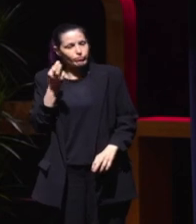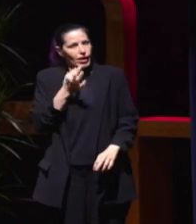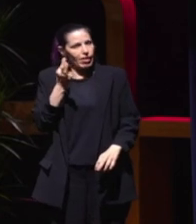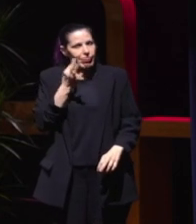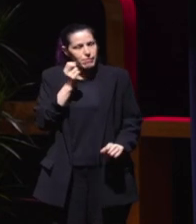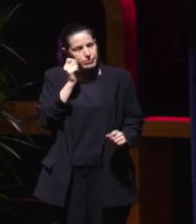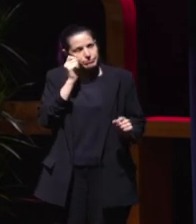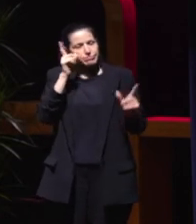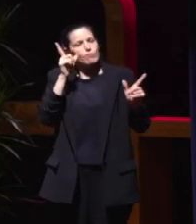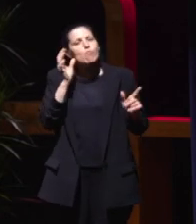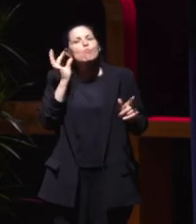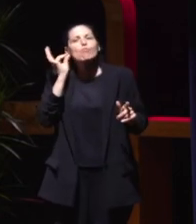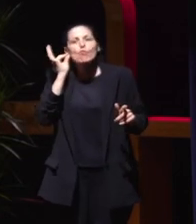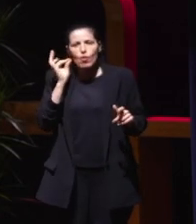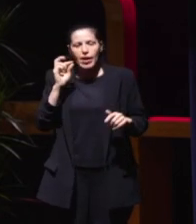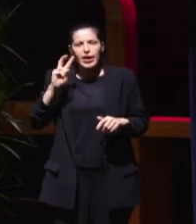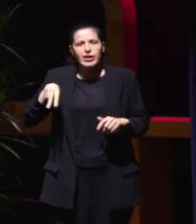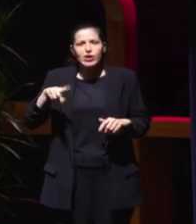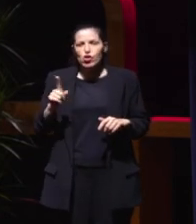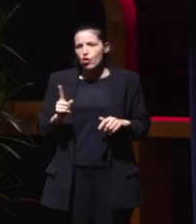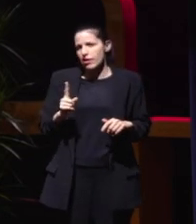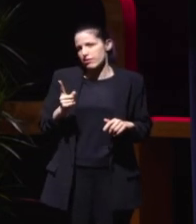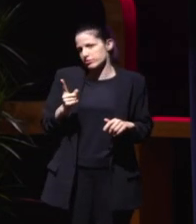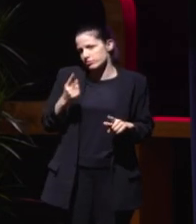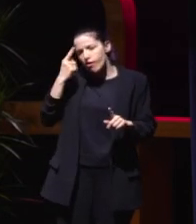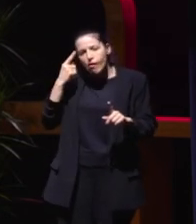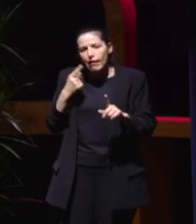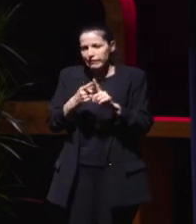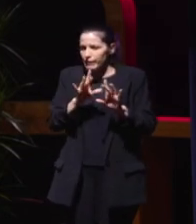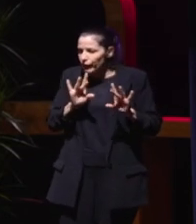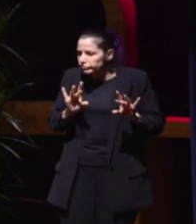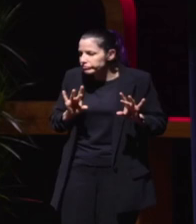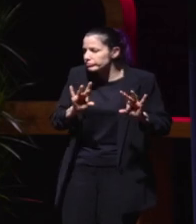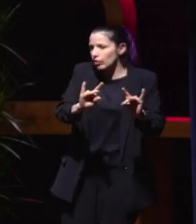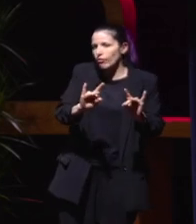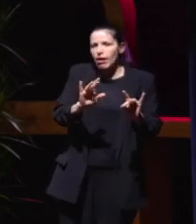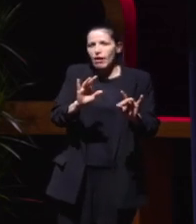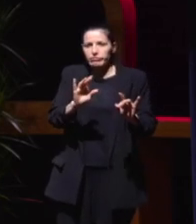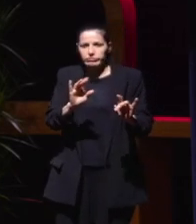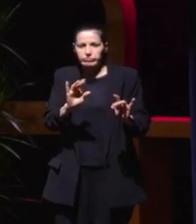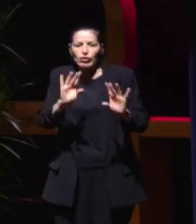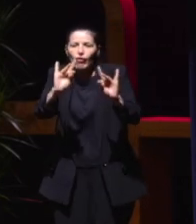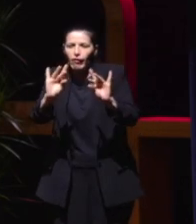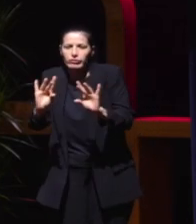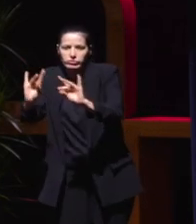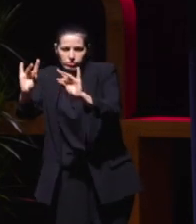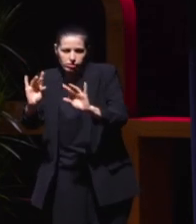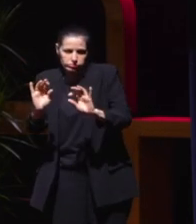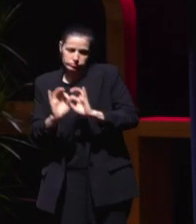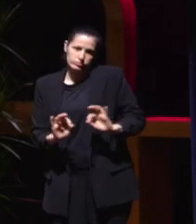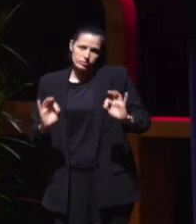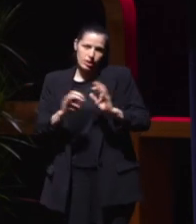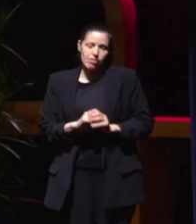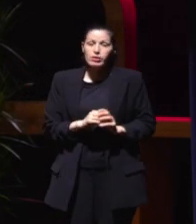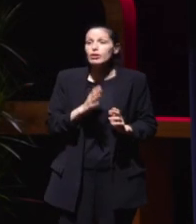las mujeres no están hechas ni para que se un paneo en imagen ni táctil O sea que eso es una de las cosas